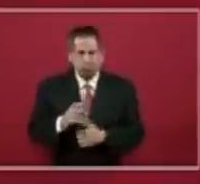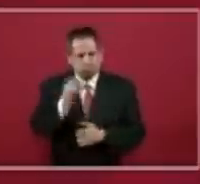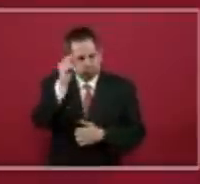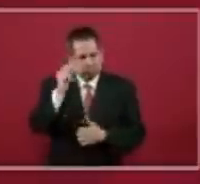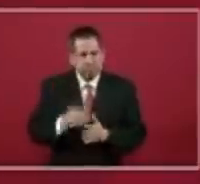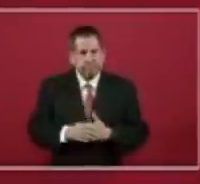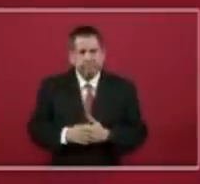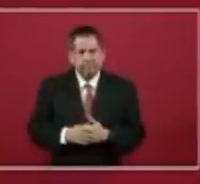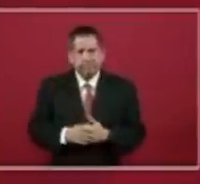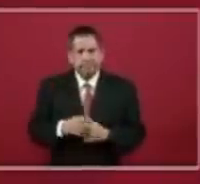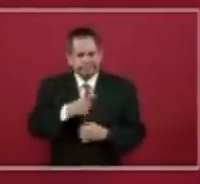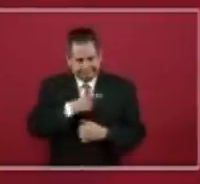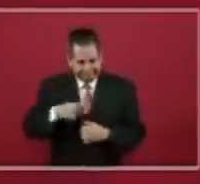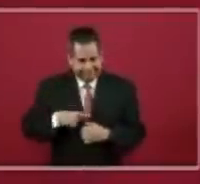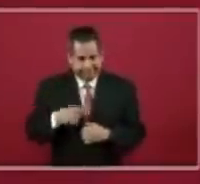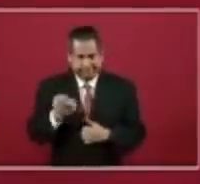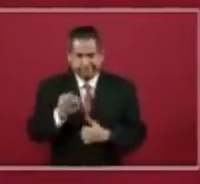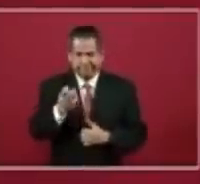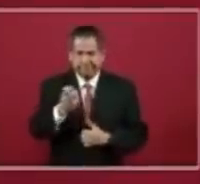es eso,